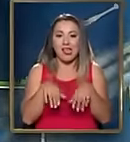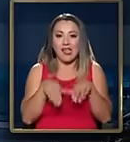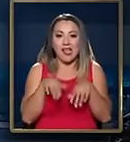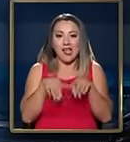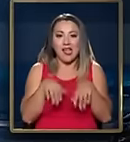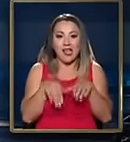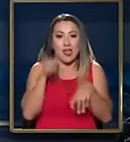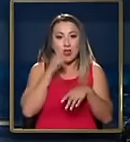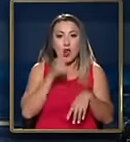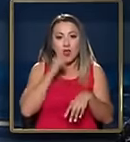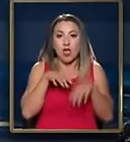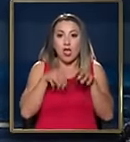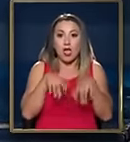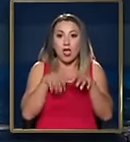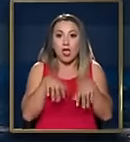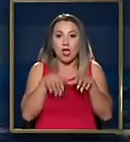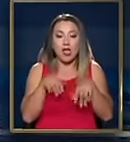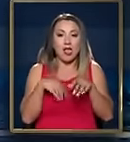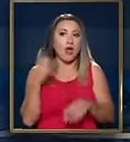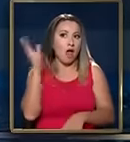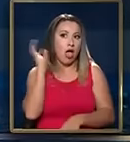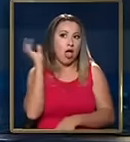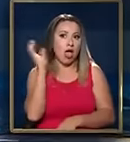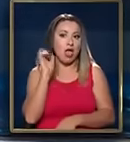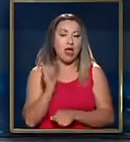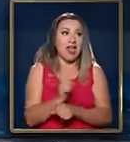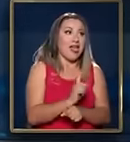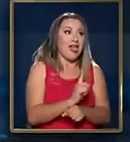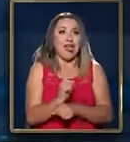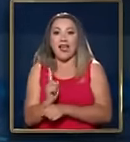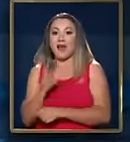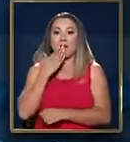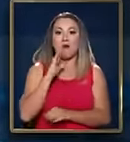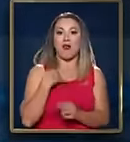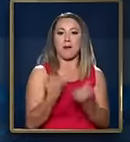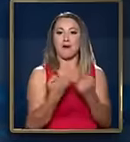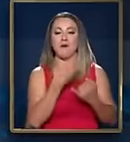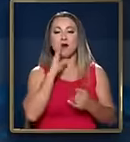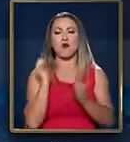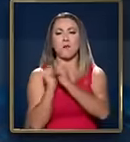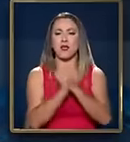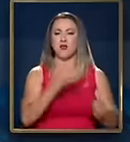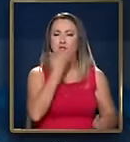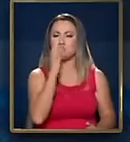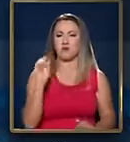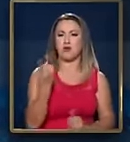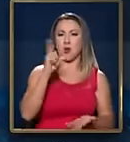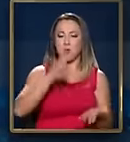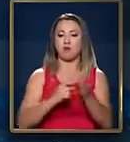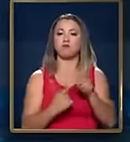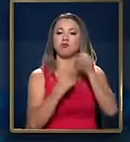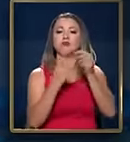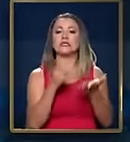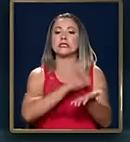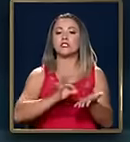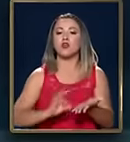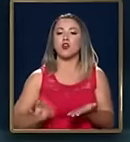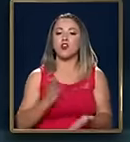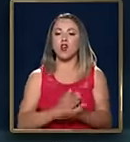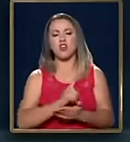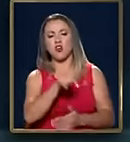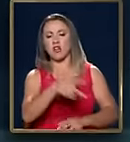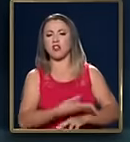días. Escuchando la clase, se hizo el mejor amigo, el mejor compañero de curso. Incluso querían nombrarlo tesorero del colegio. Un weón dijo,